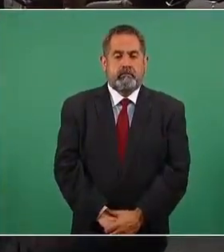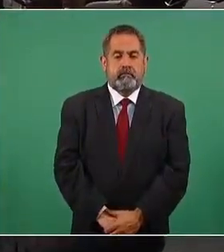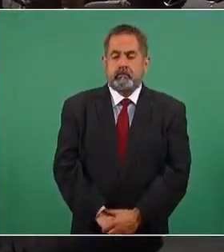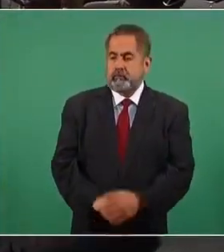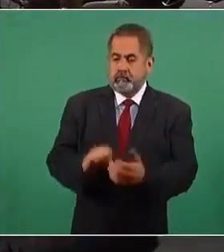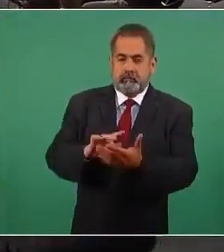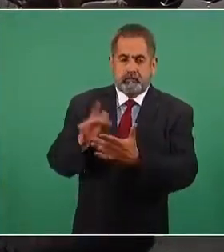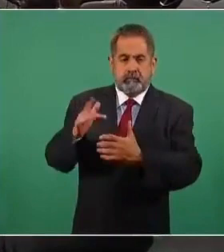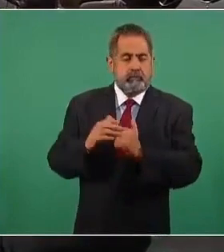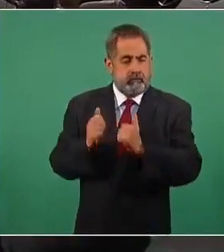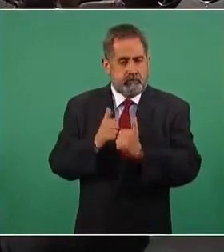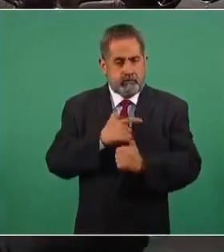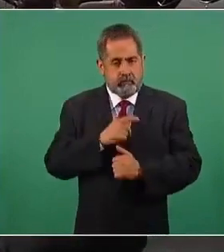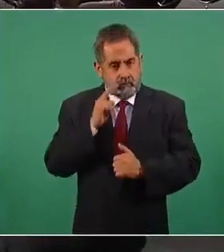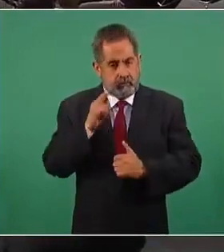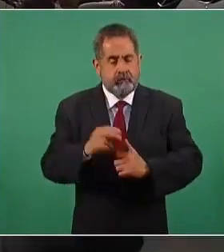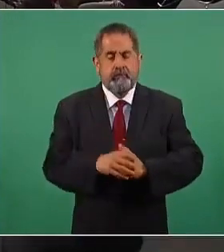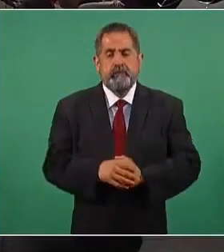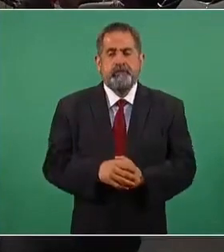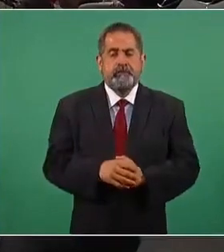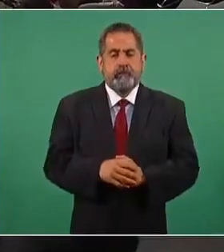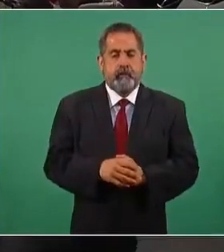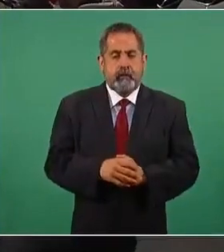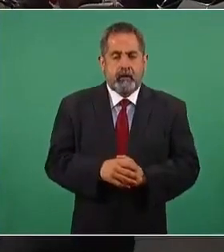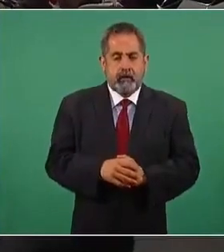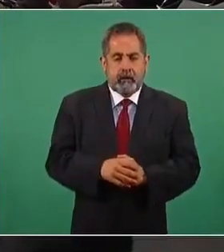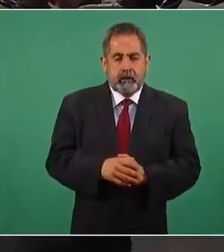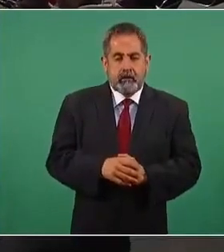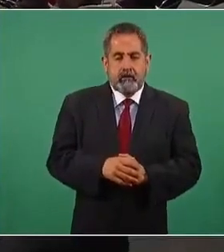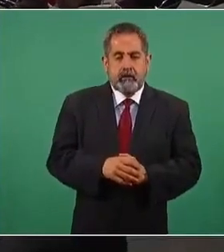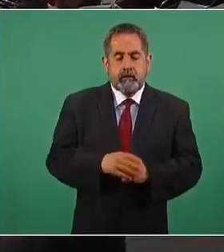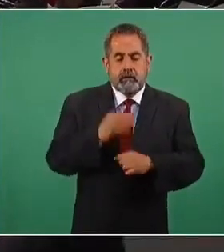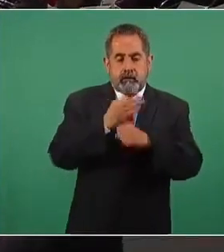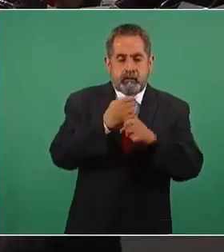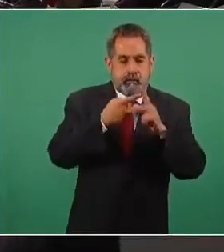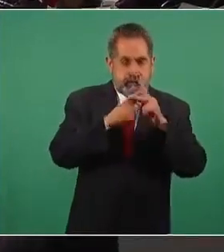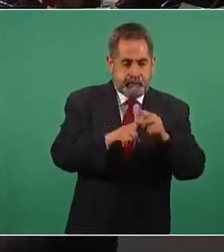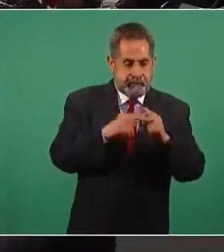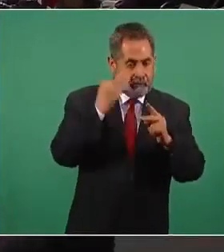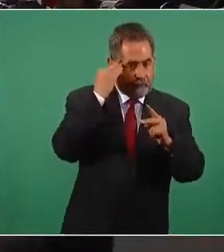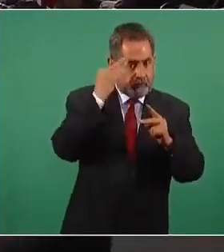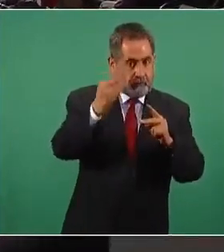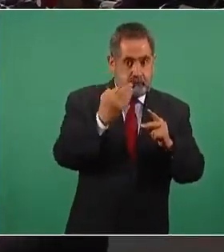Muchas gracias, con mucho gusto. El ensayo clínico fase 1